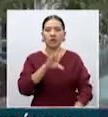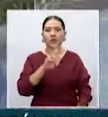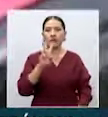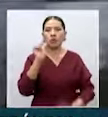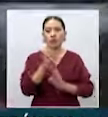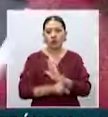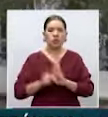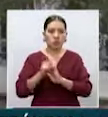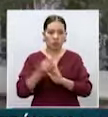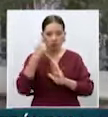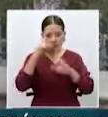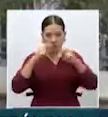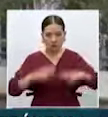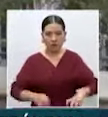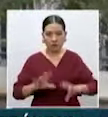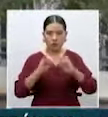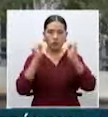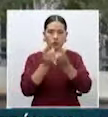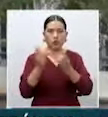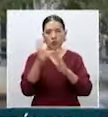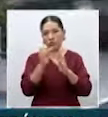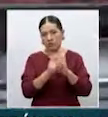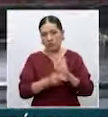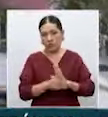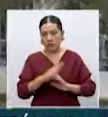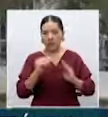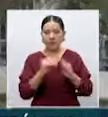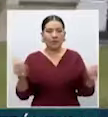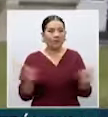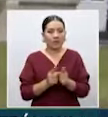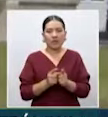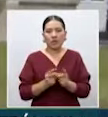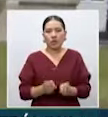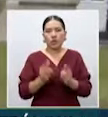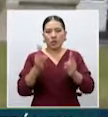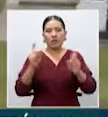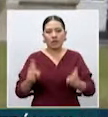remisión al Tribunal Constitucional, quien deberá responder a la brevedad posible para seguir